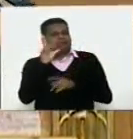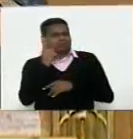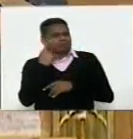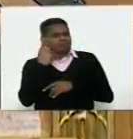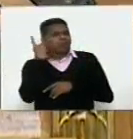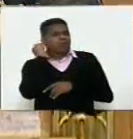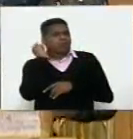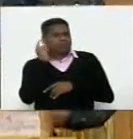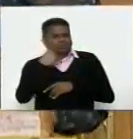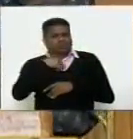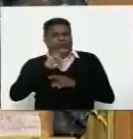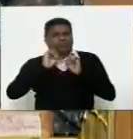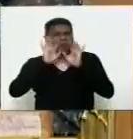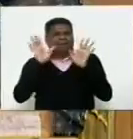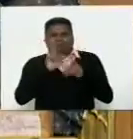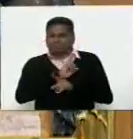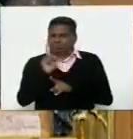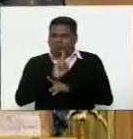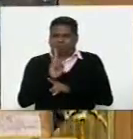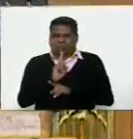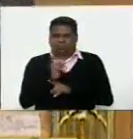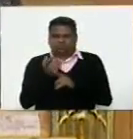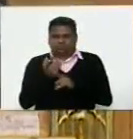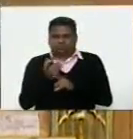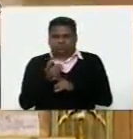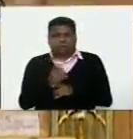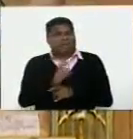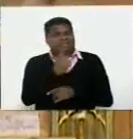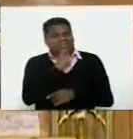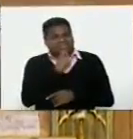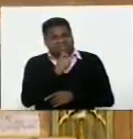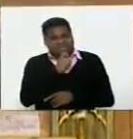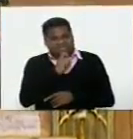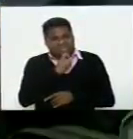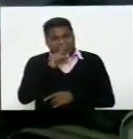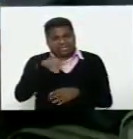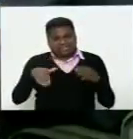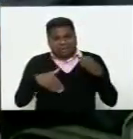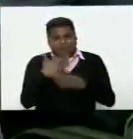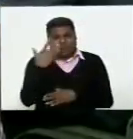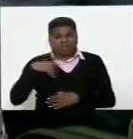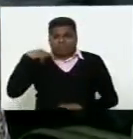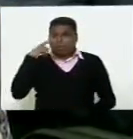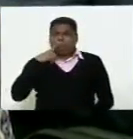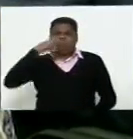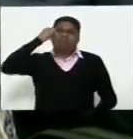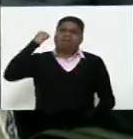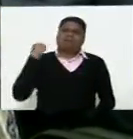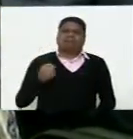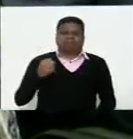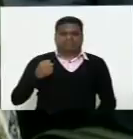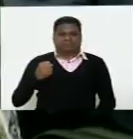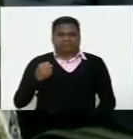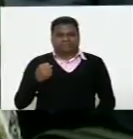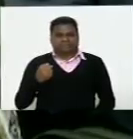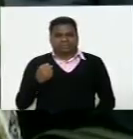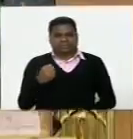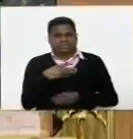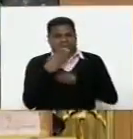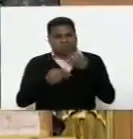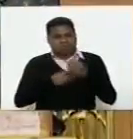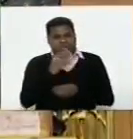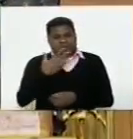decía María León que tal vez lo más difícil de este modelo machista y patriarcal es que nos hicieron a